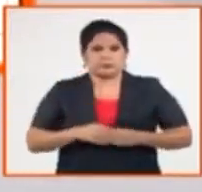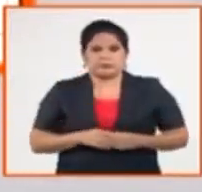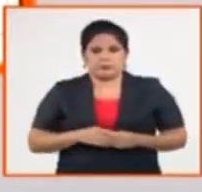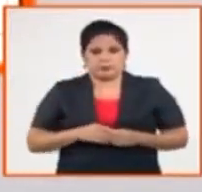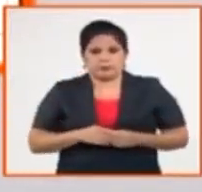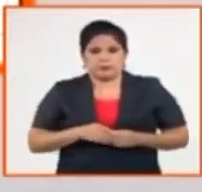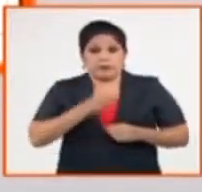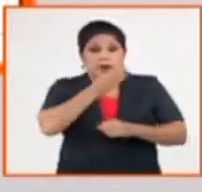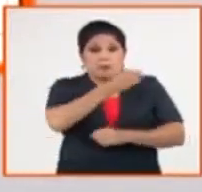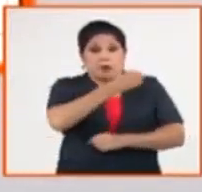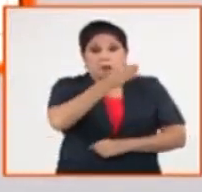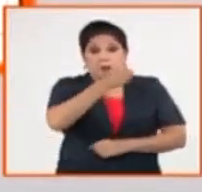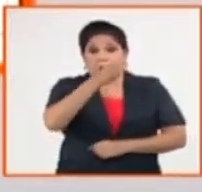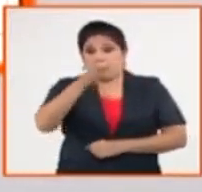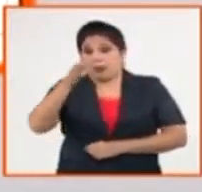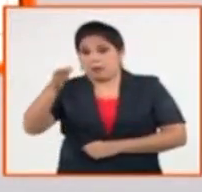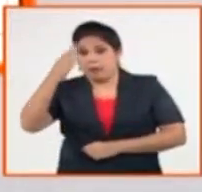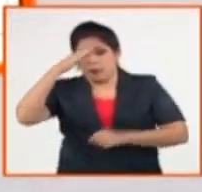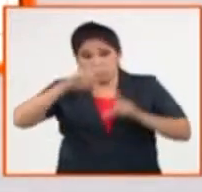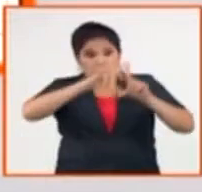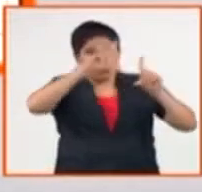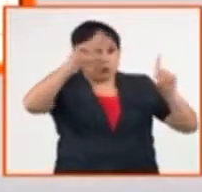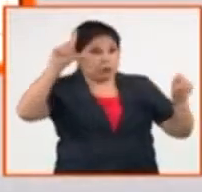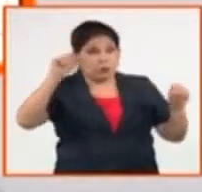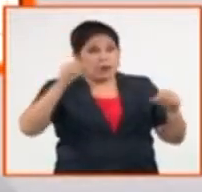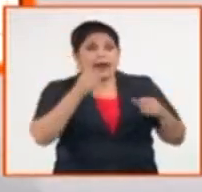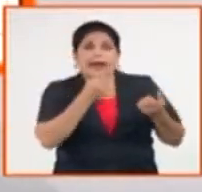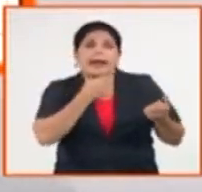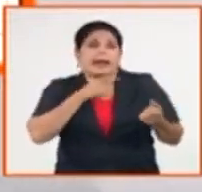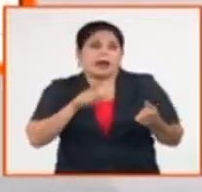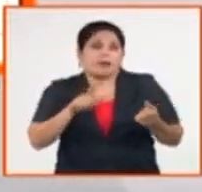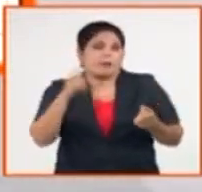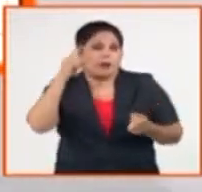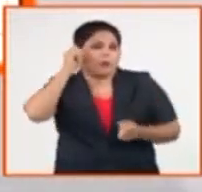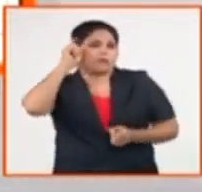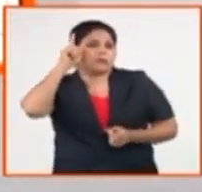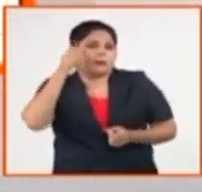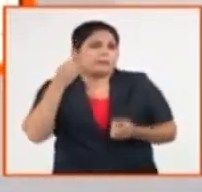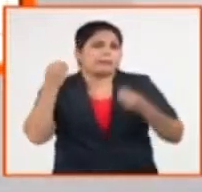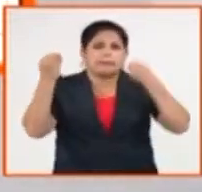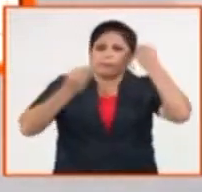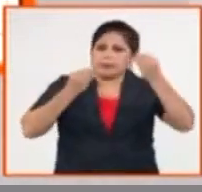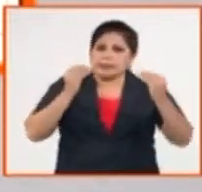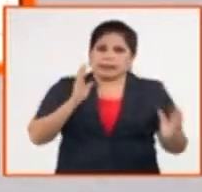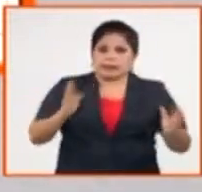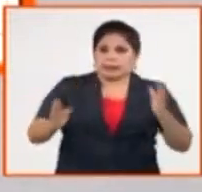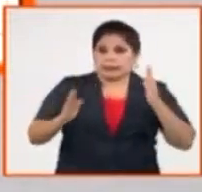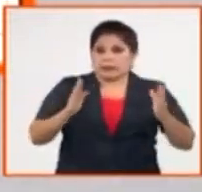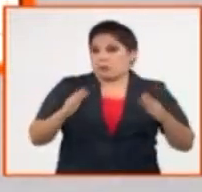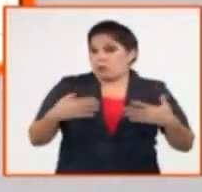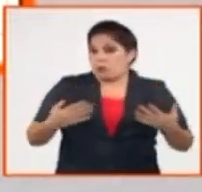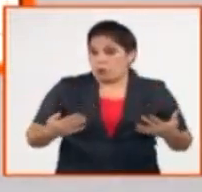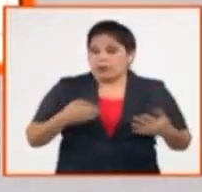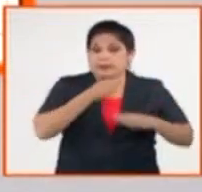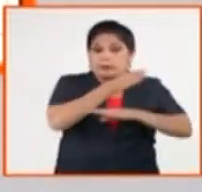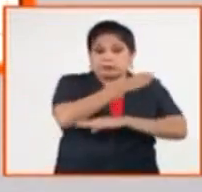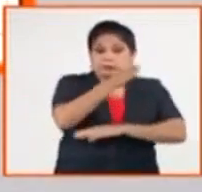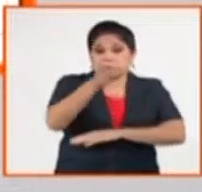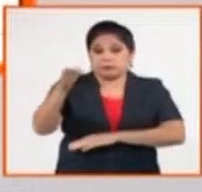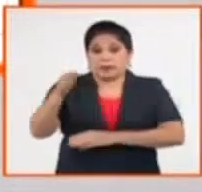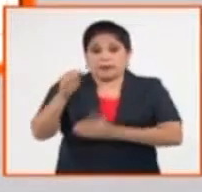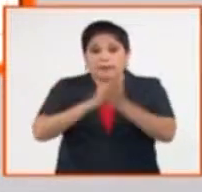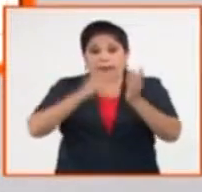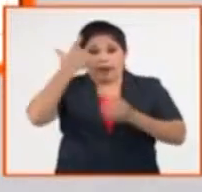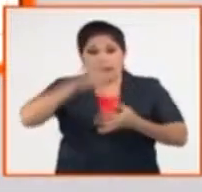recorrido, para que tengamos una idea de un periodo de tiempo determinado, se han recorrido desde el mes de abril